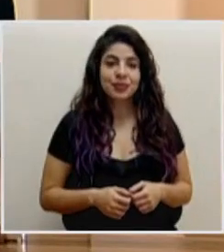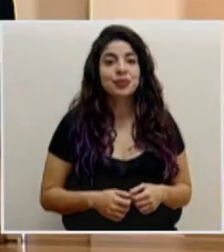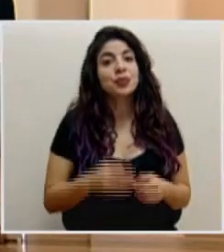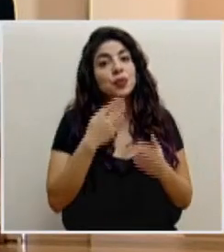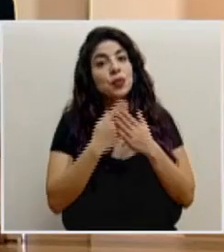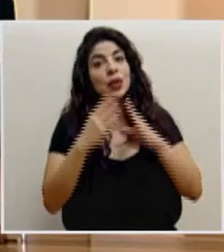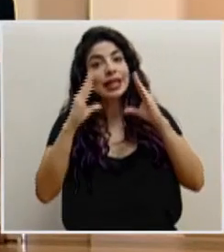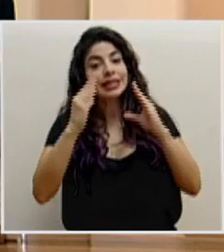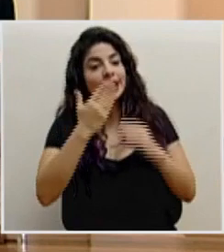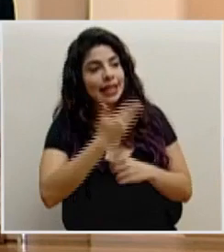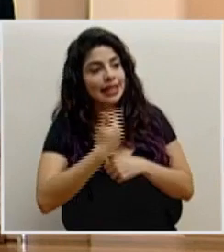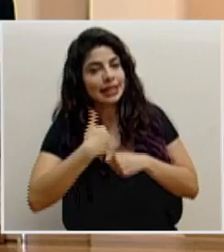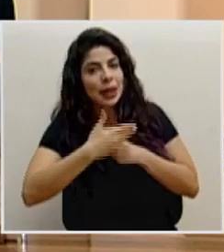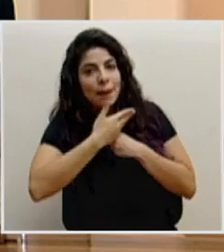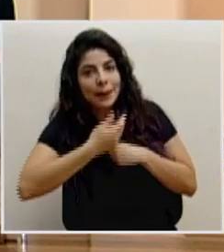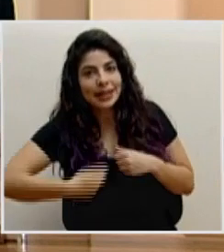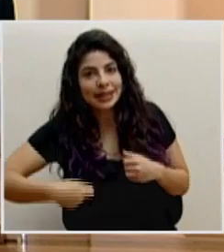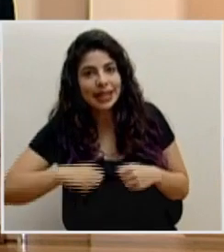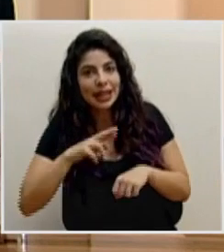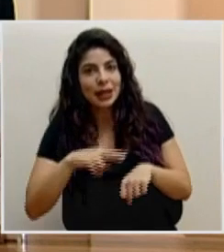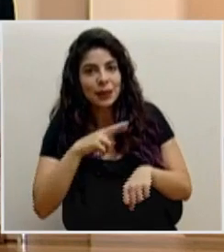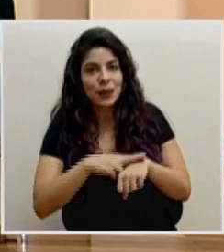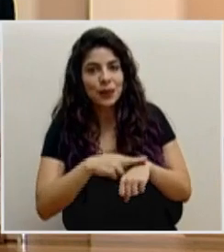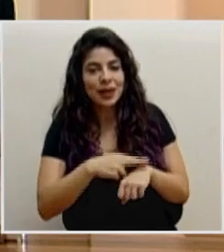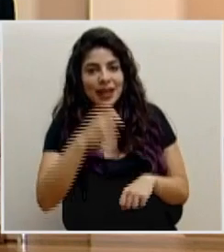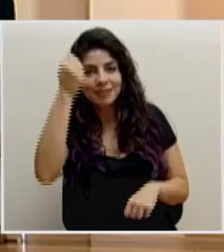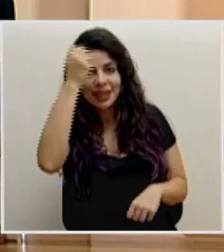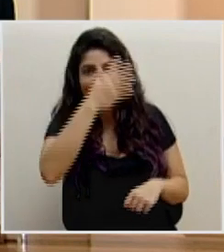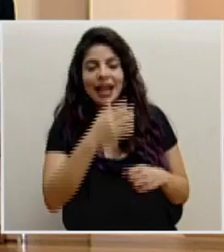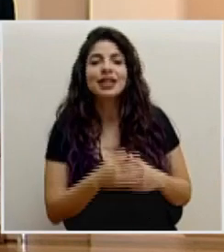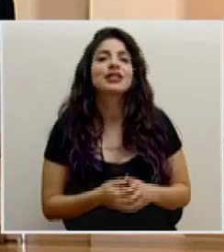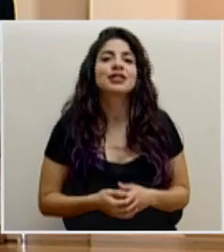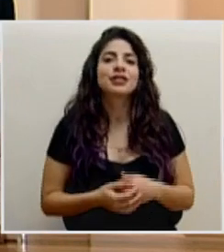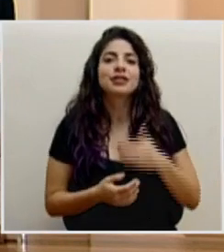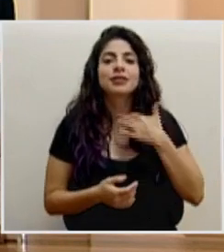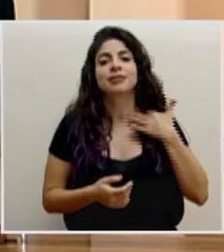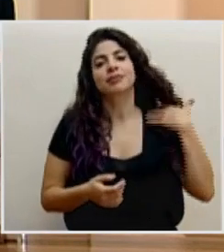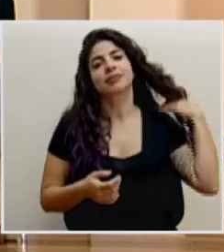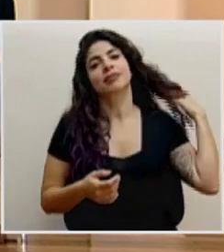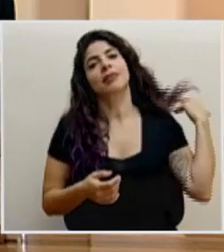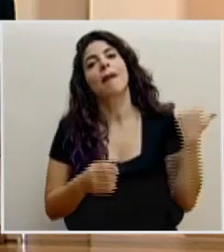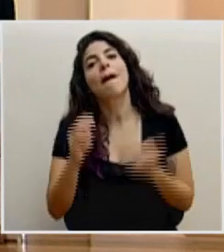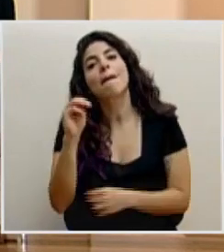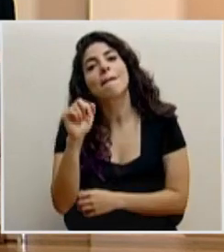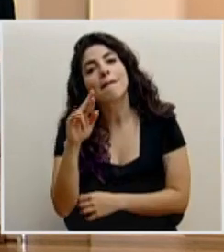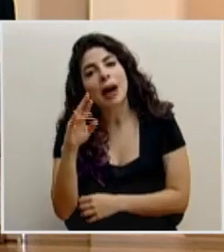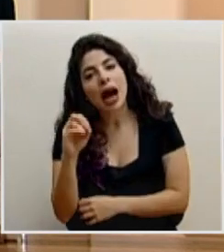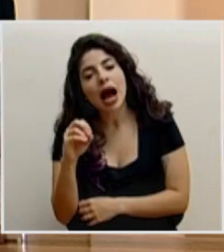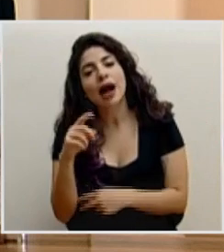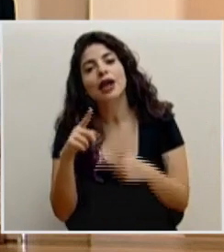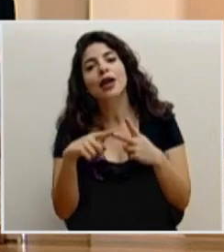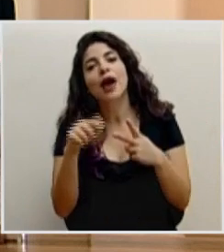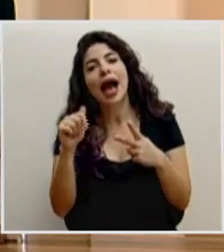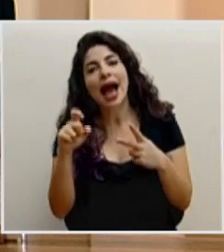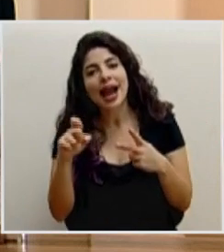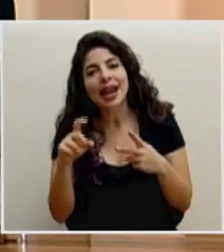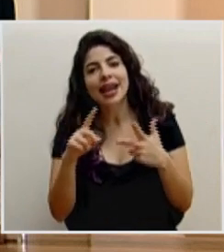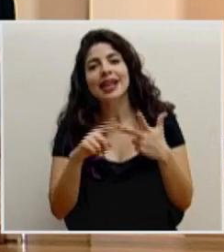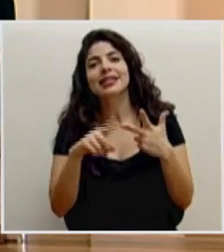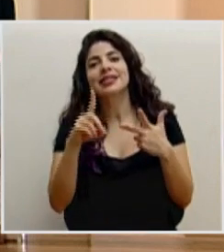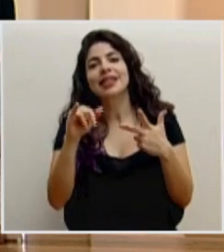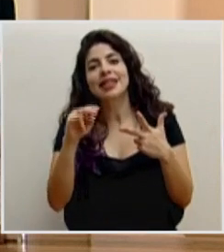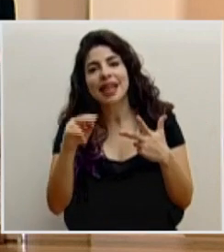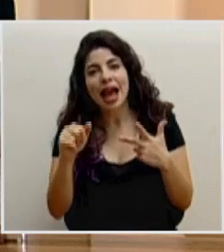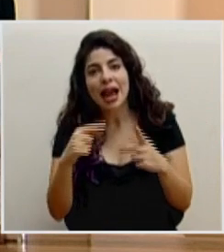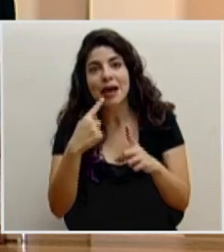Muy buenas tardes, señor presidente de la República, Carlos Alvarado, a don Mario, a don Alex, a Diana, todos los que están presentes